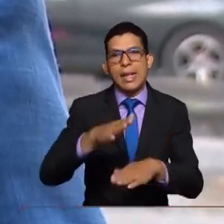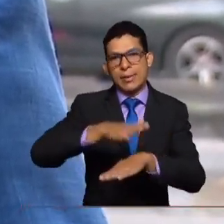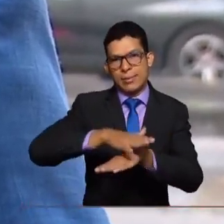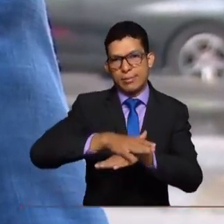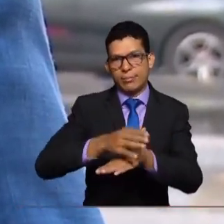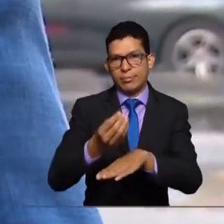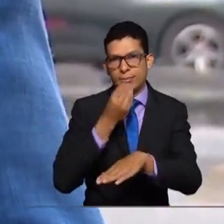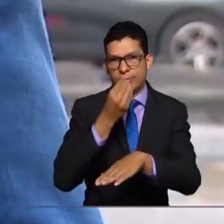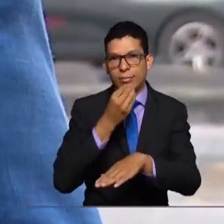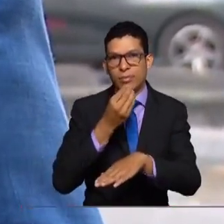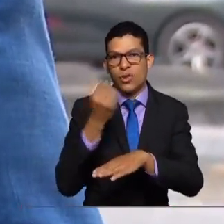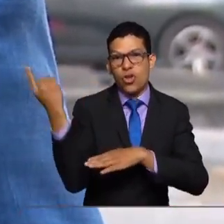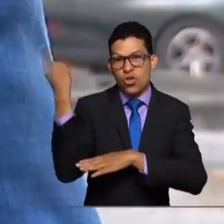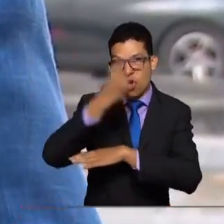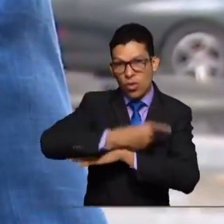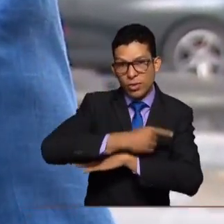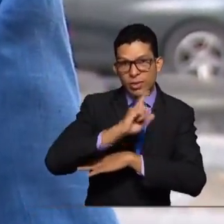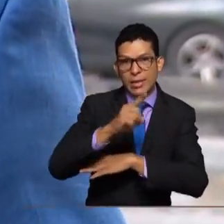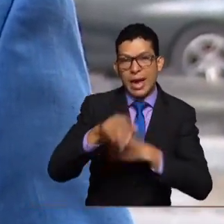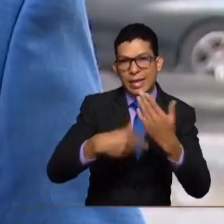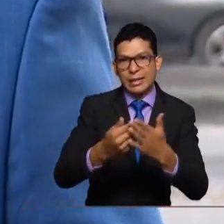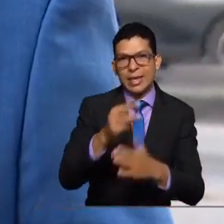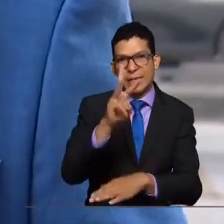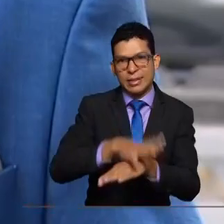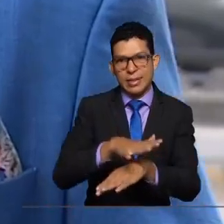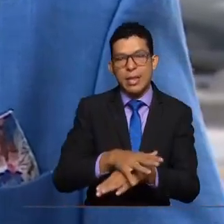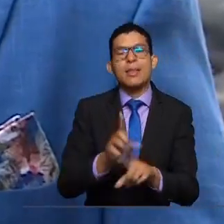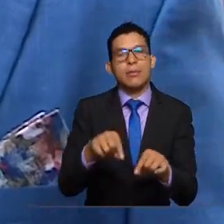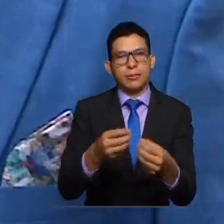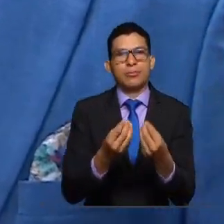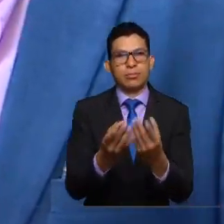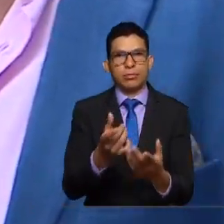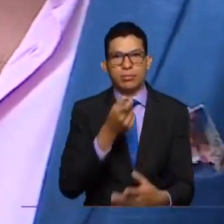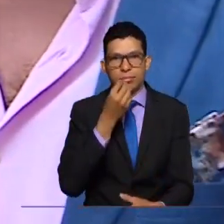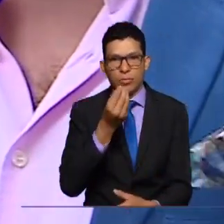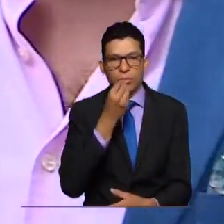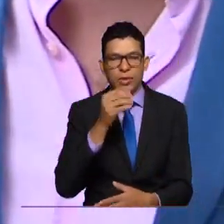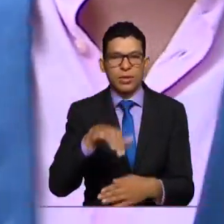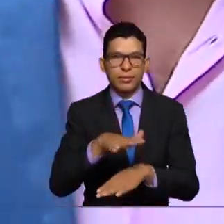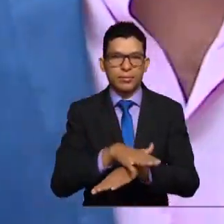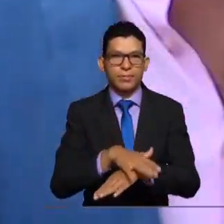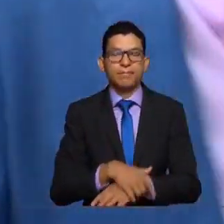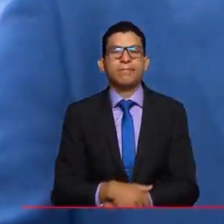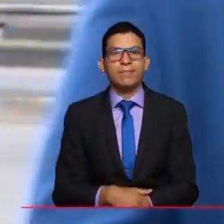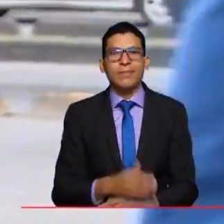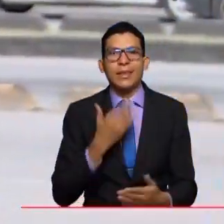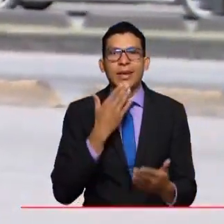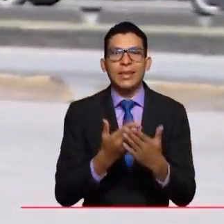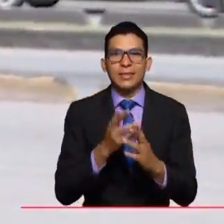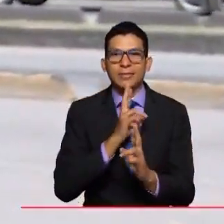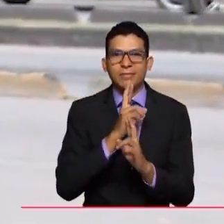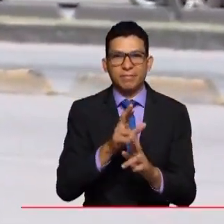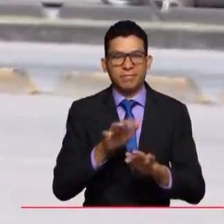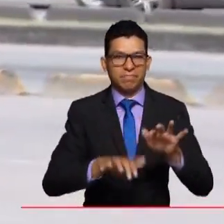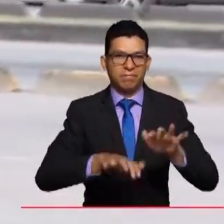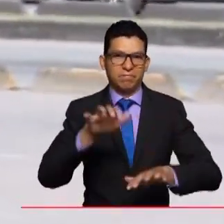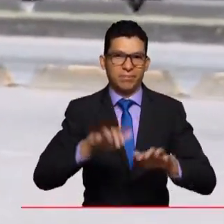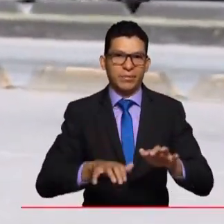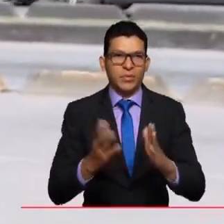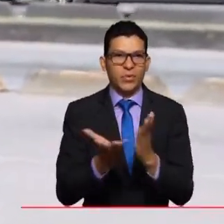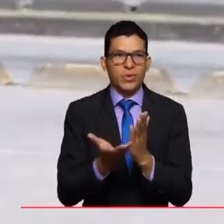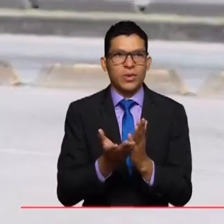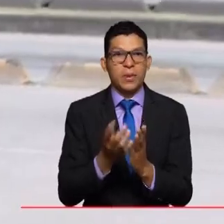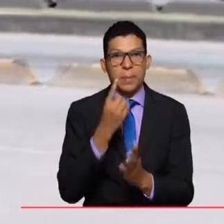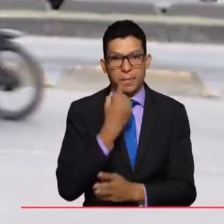porque están en jornada única los que van hasta las tres de la tarde Muchísimas gracias secretario de educación de Cali por responder a esta inquietudes de padres